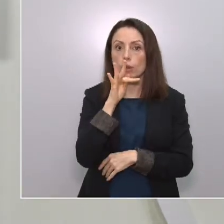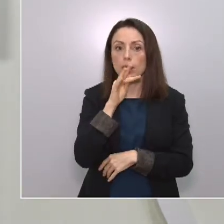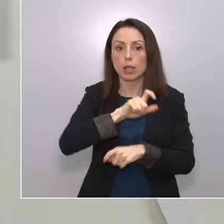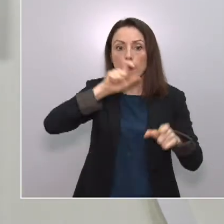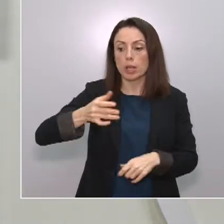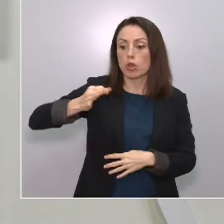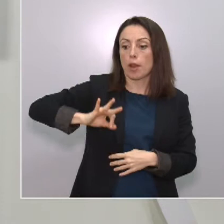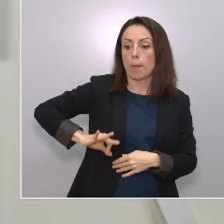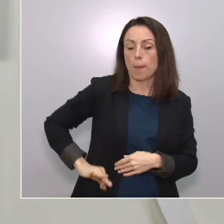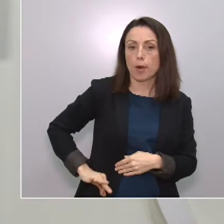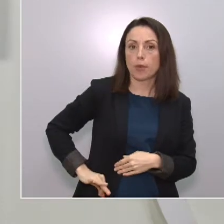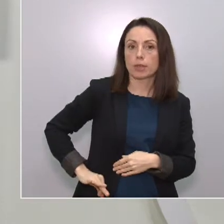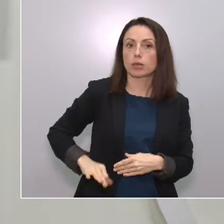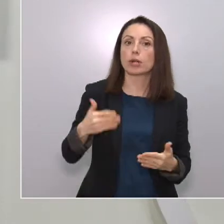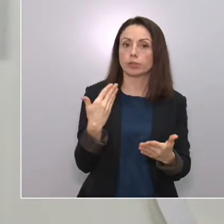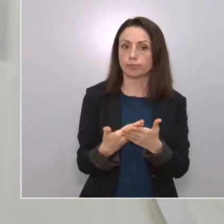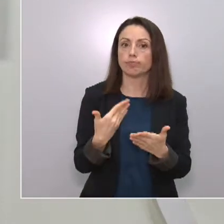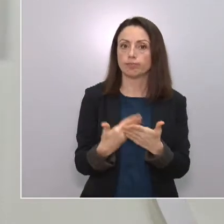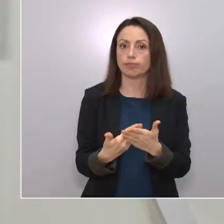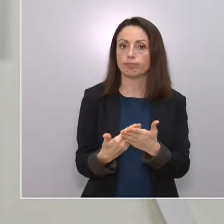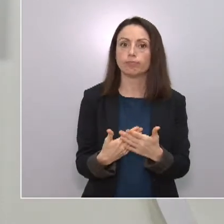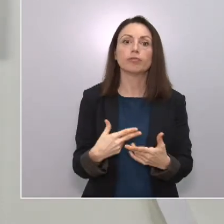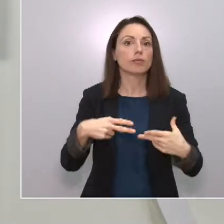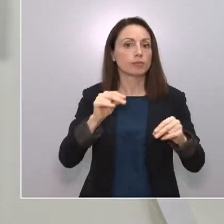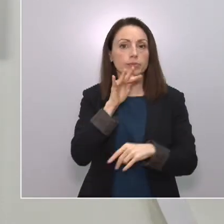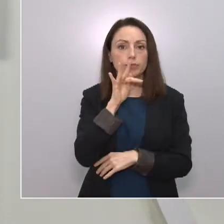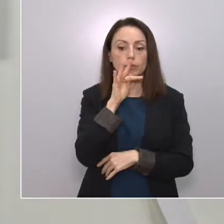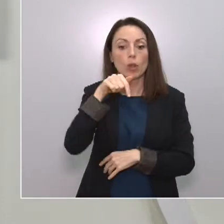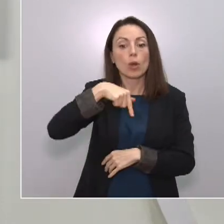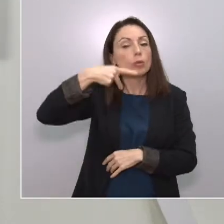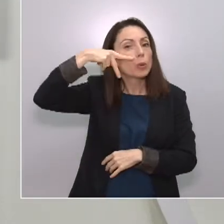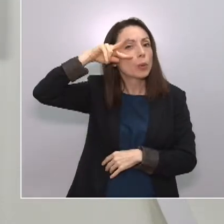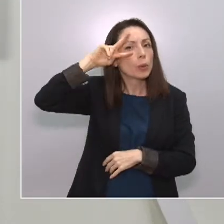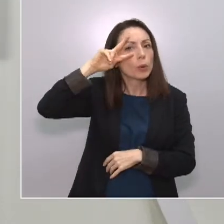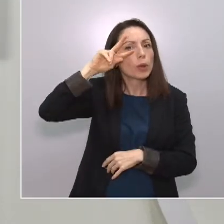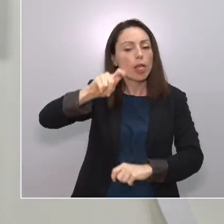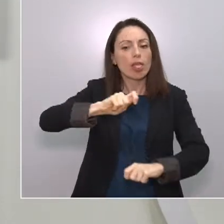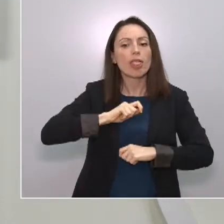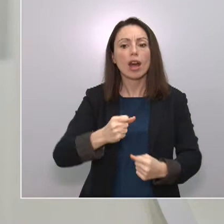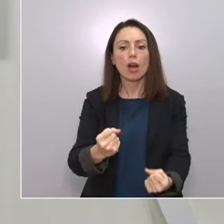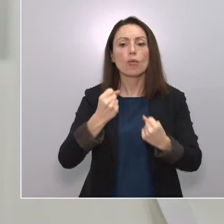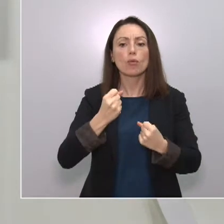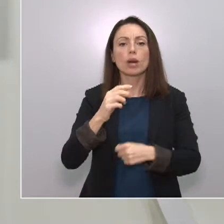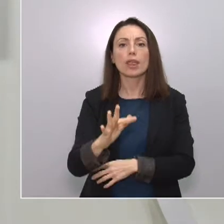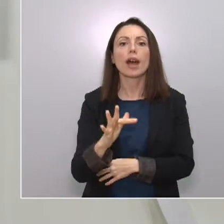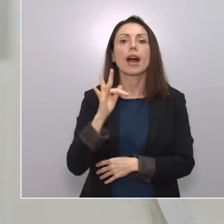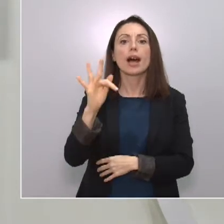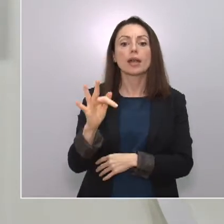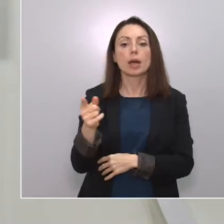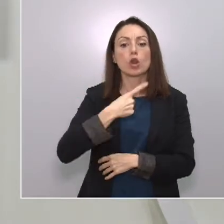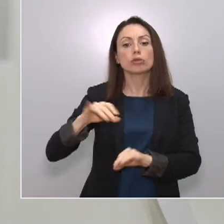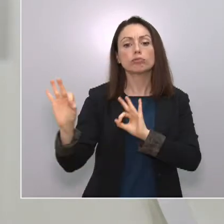demostrado sobradamente. Hoy cuentan con una experiencia que nos hará más fuertes y estar mejor preparados en el caso de que